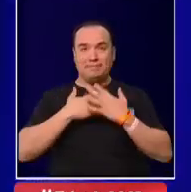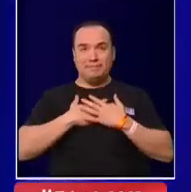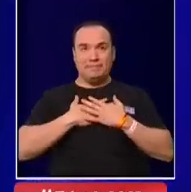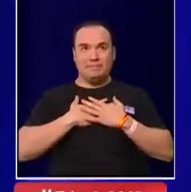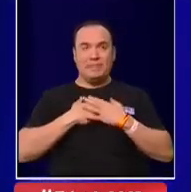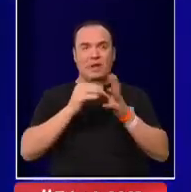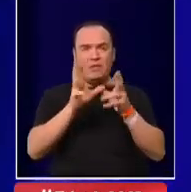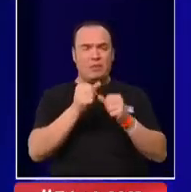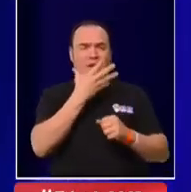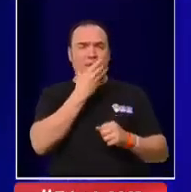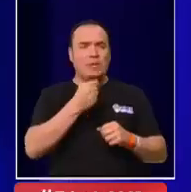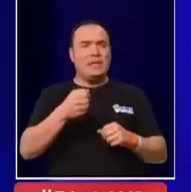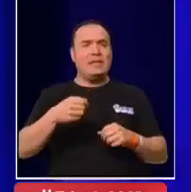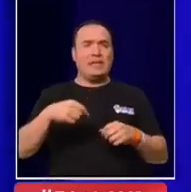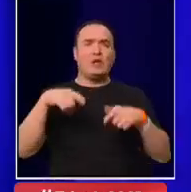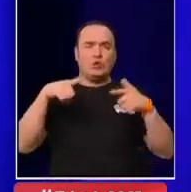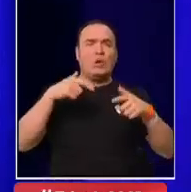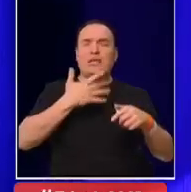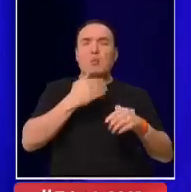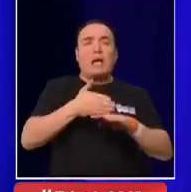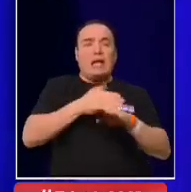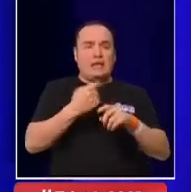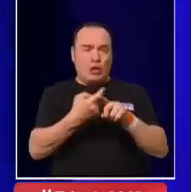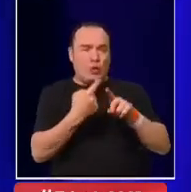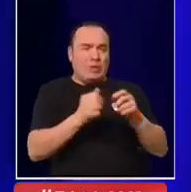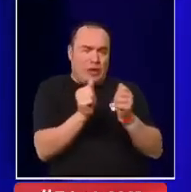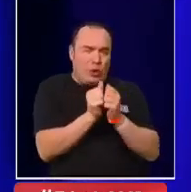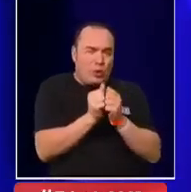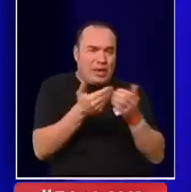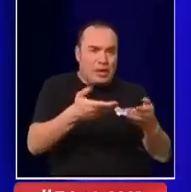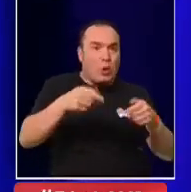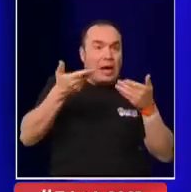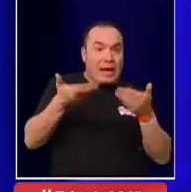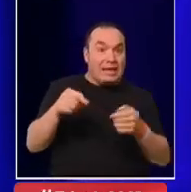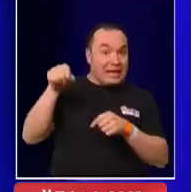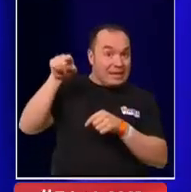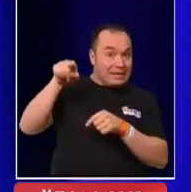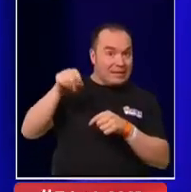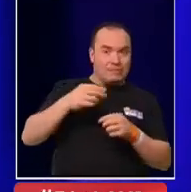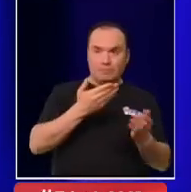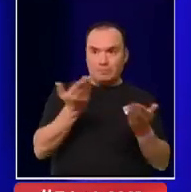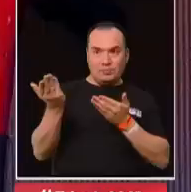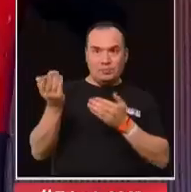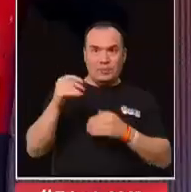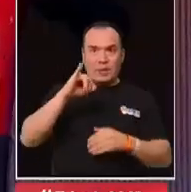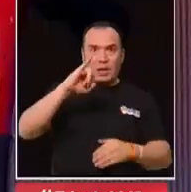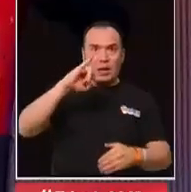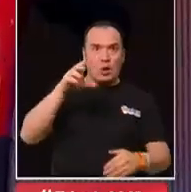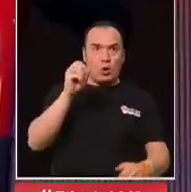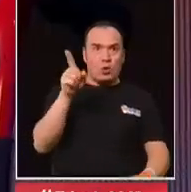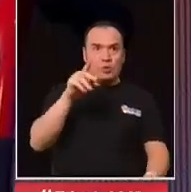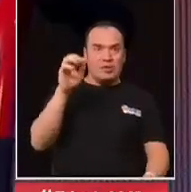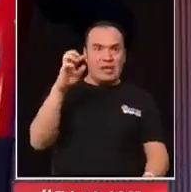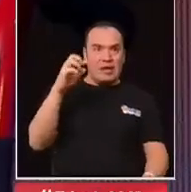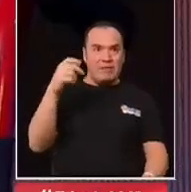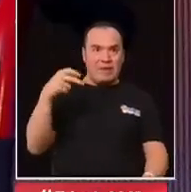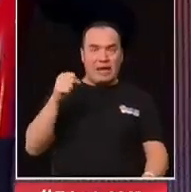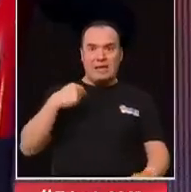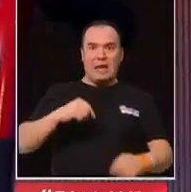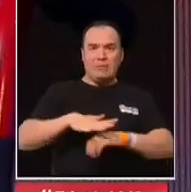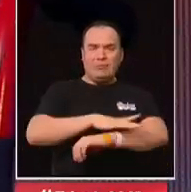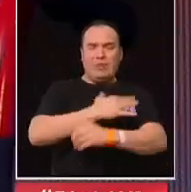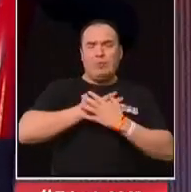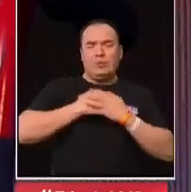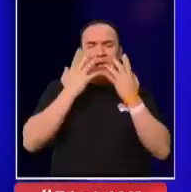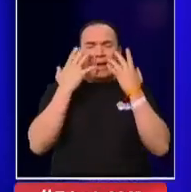La suerte de compartir con ellos estos minutos porque están aquí con nosotros. Aquí está Josefa, muy emocionada. También está su mamá